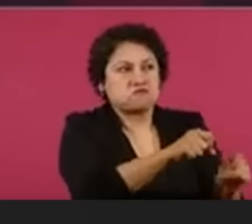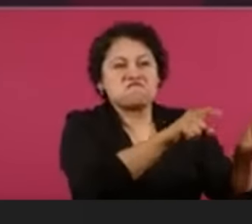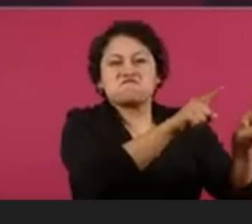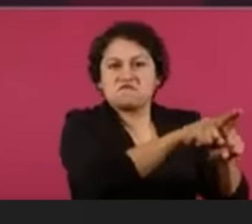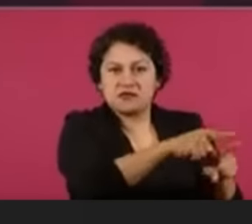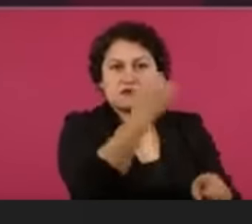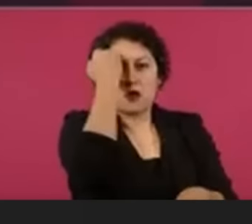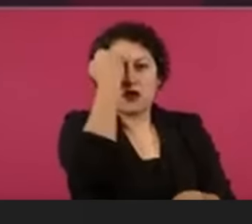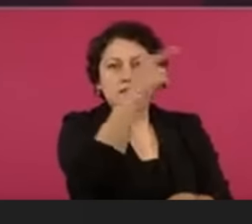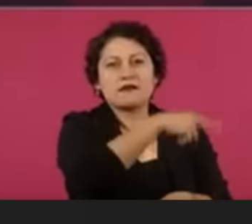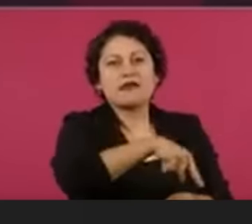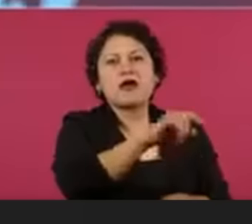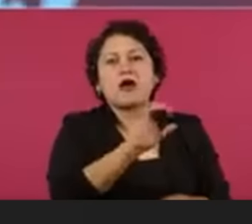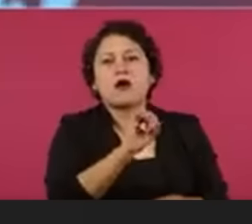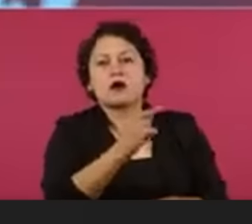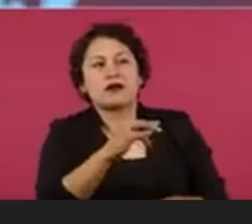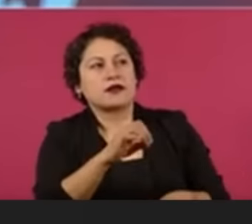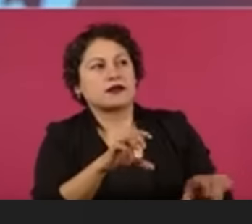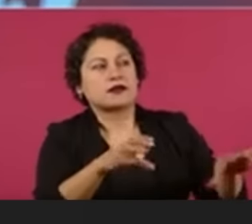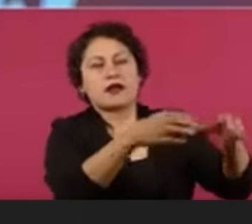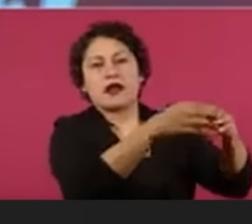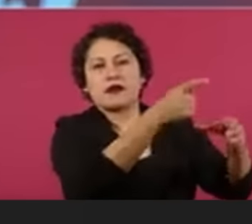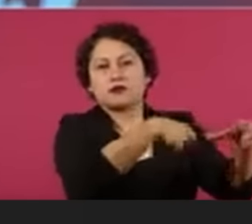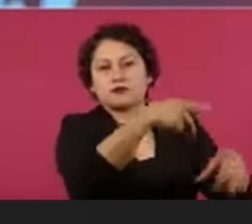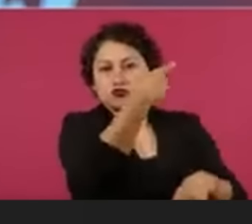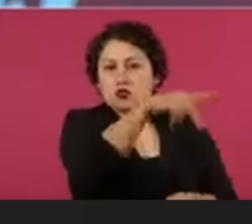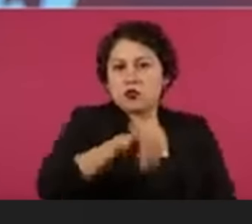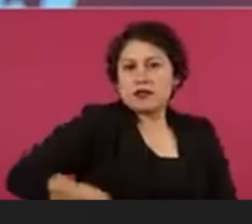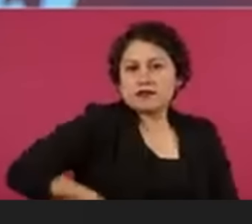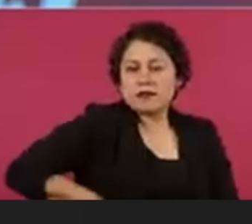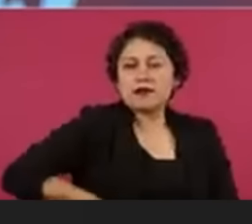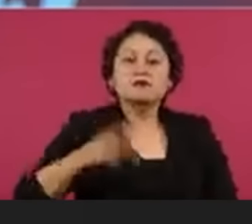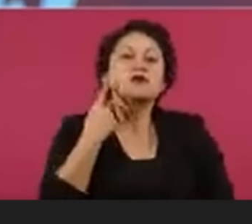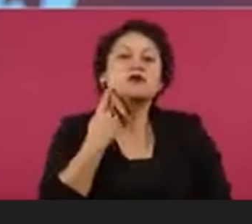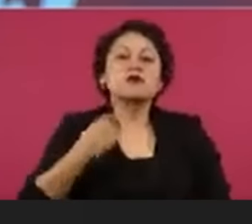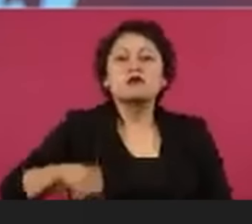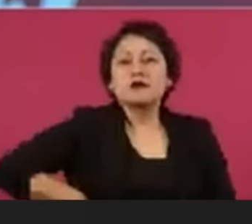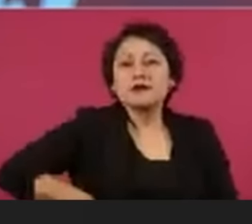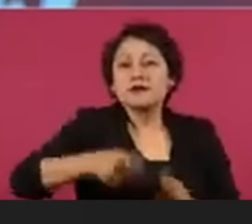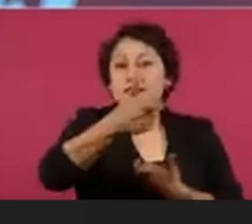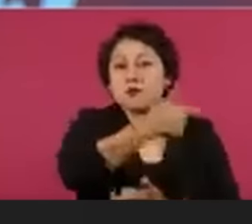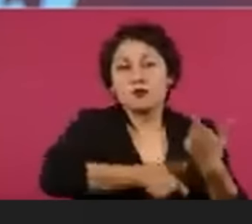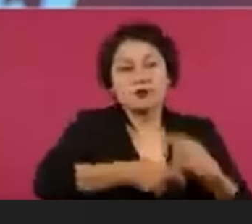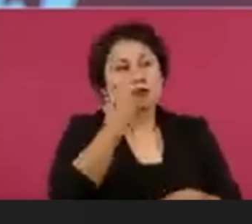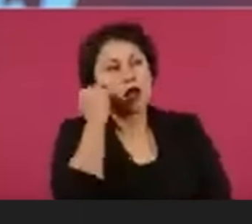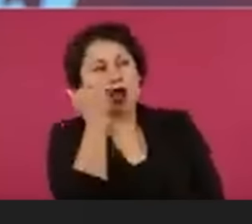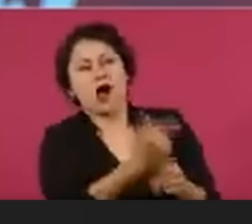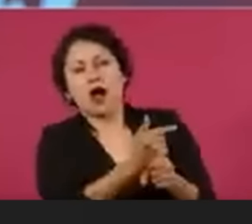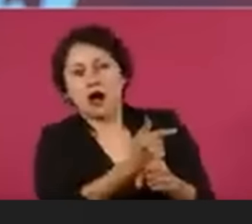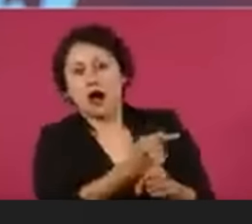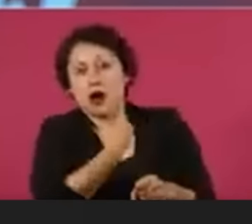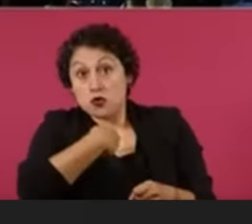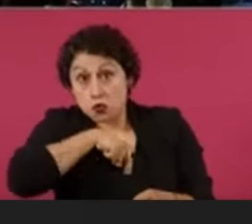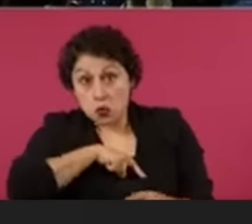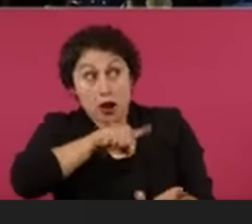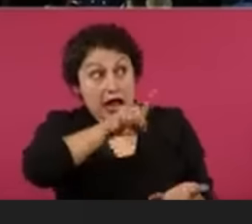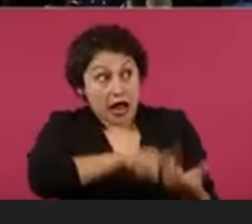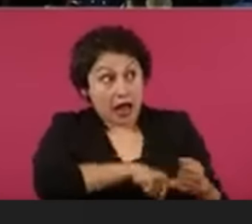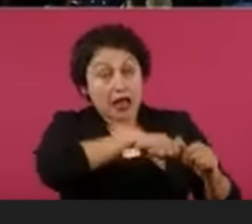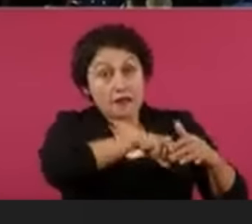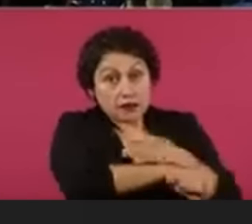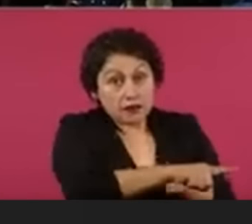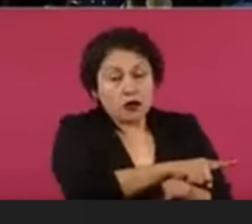oligarquía, con intereses económicos y políticos claramente definidos, también estamos obligados